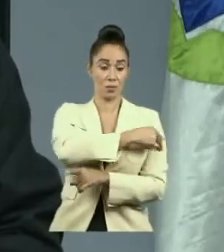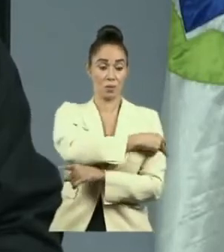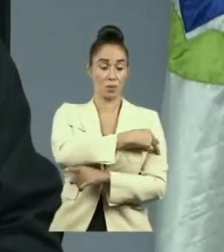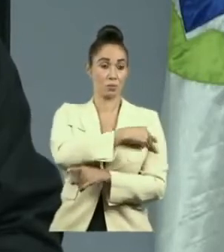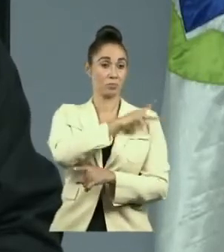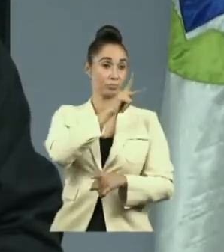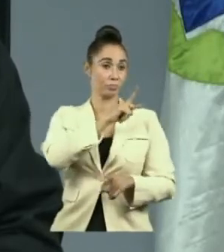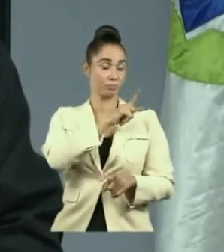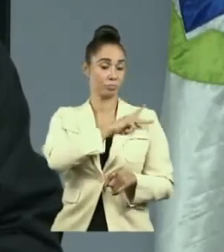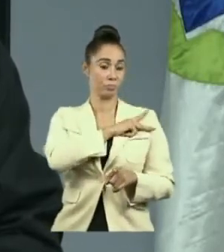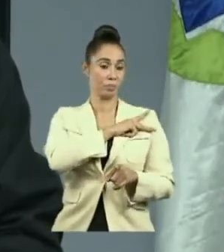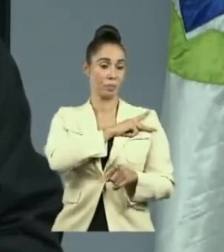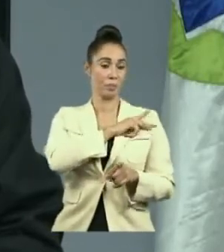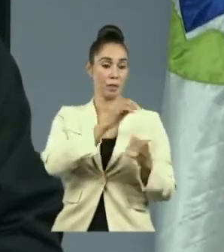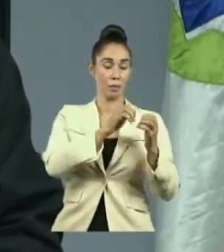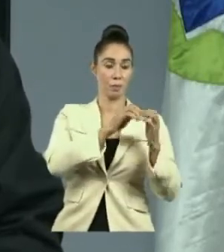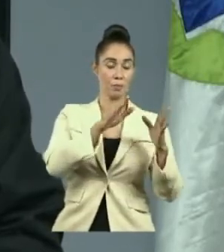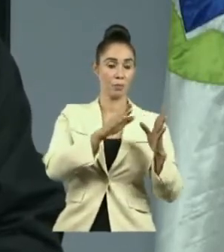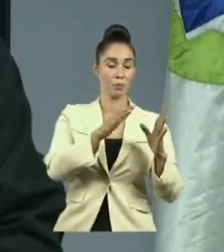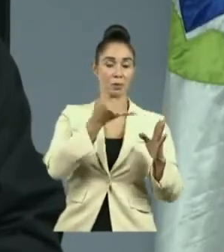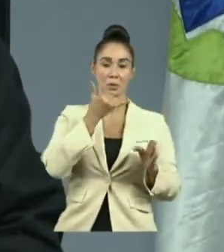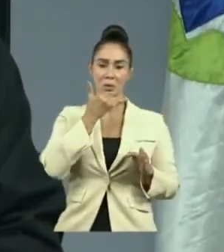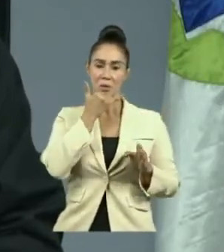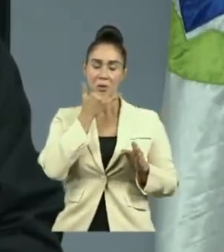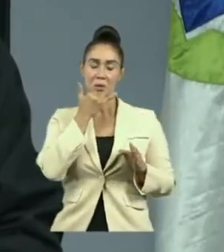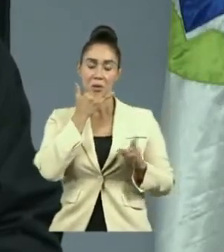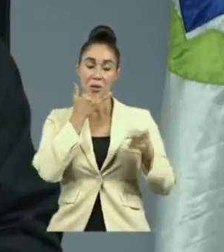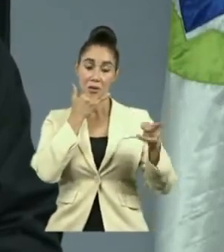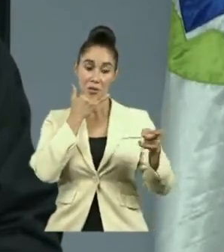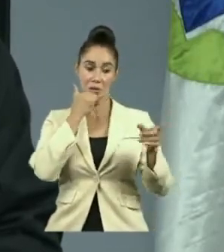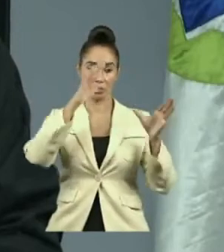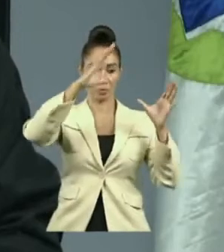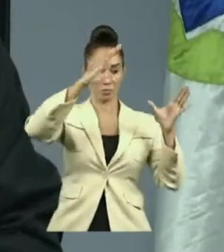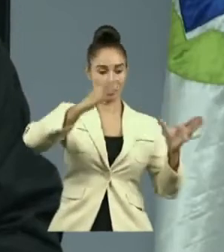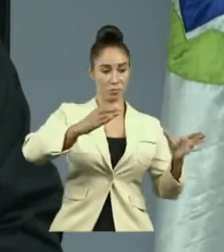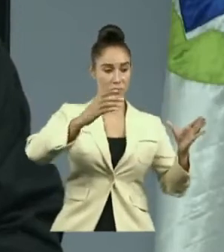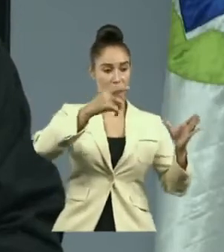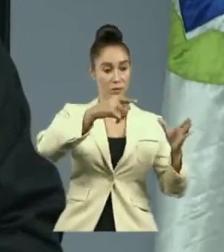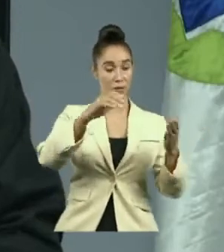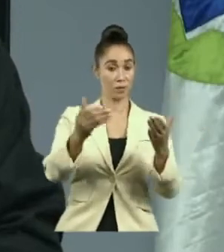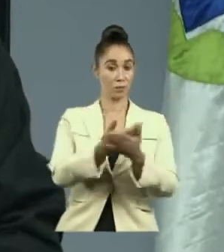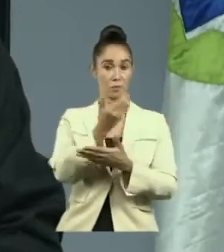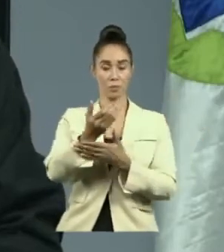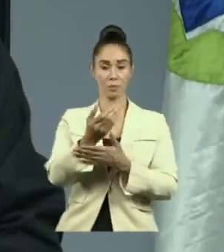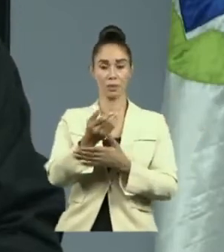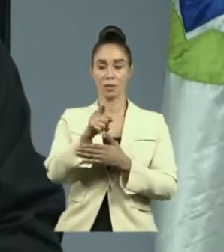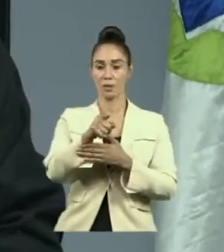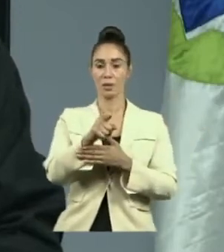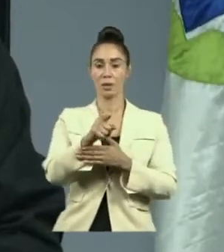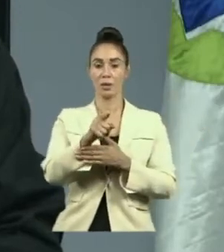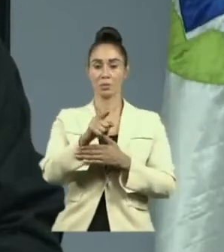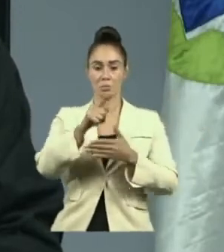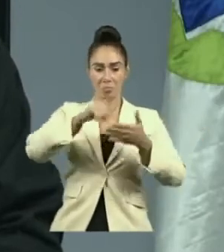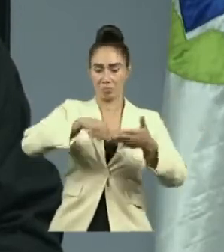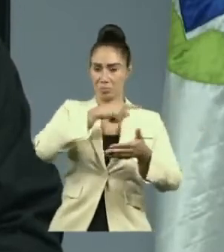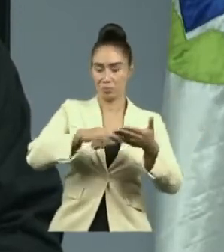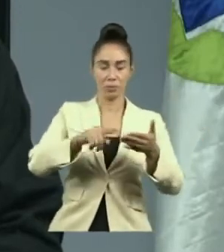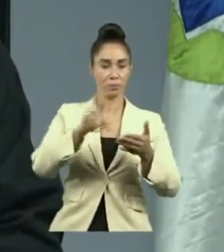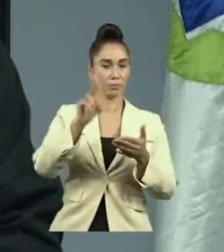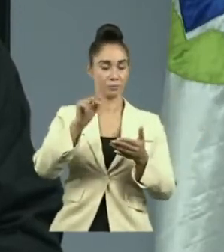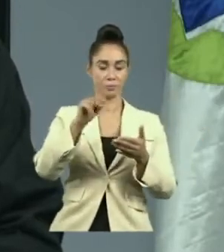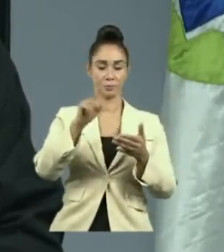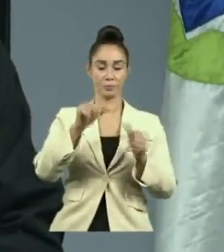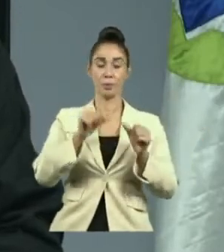hospital que tiene algún defecto sobre todo este que es un hospital nuevo no pueda operar y seguir sus